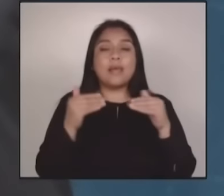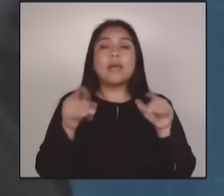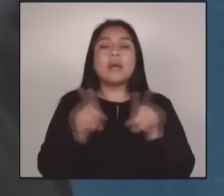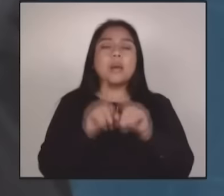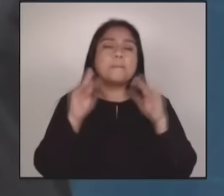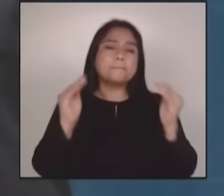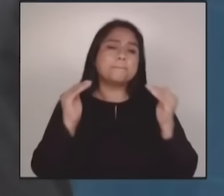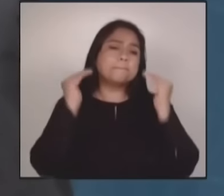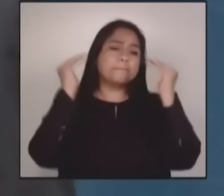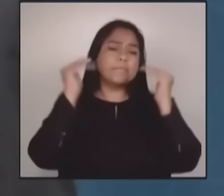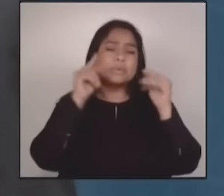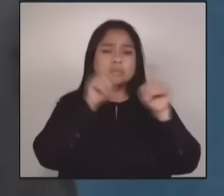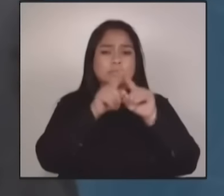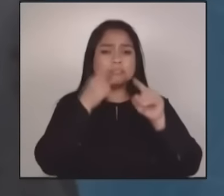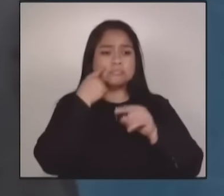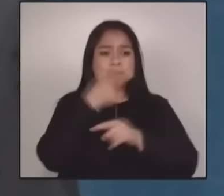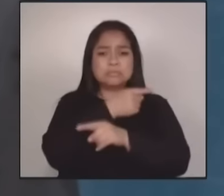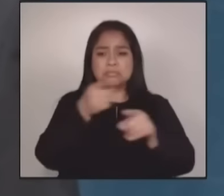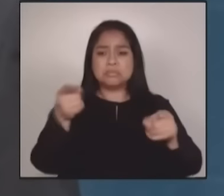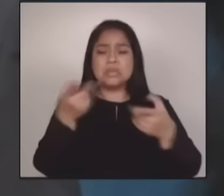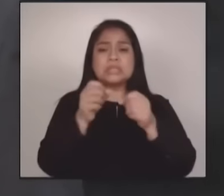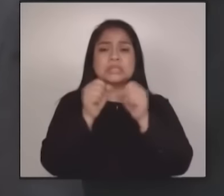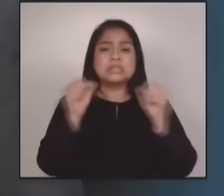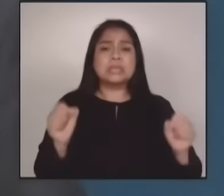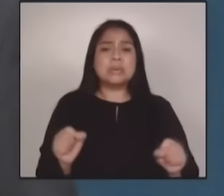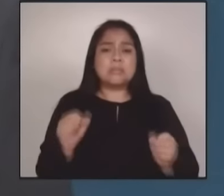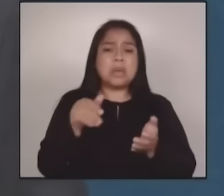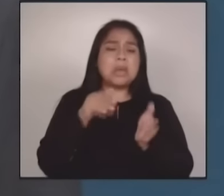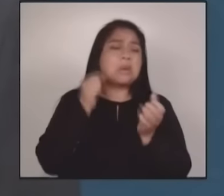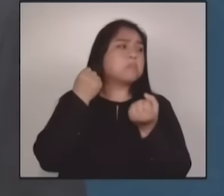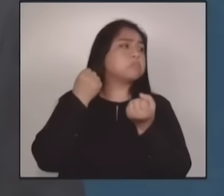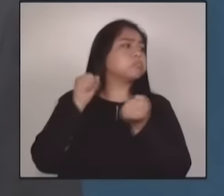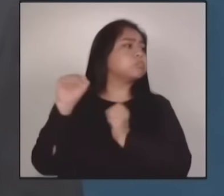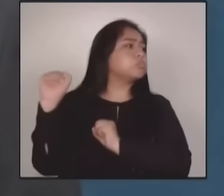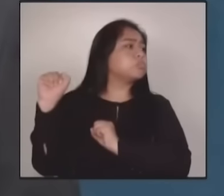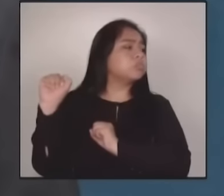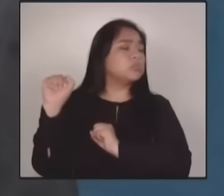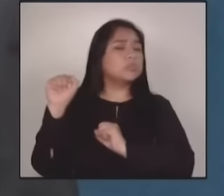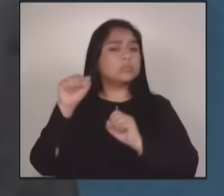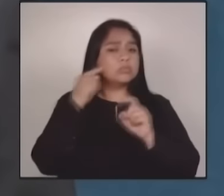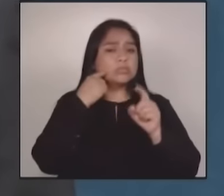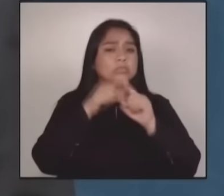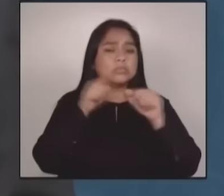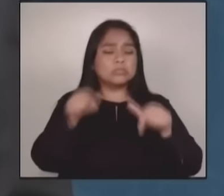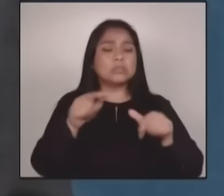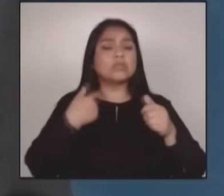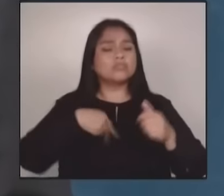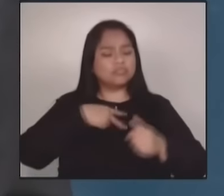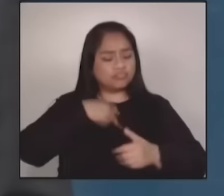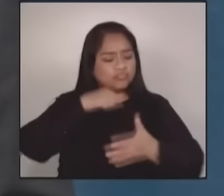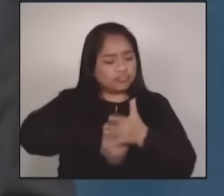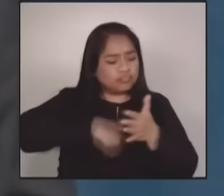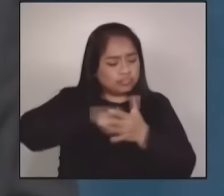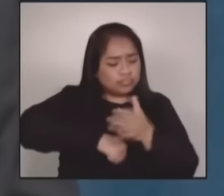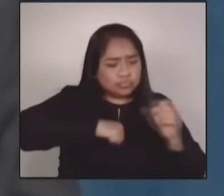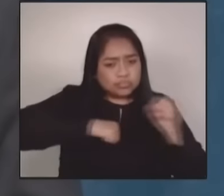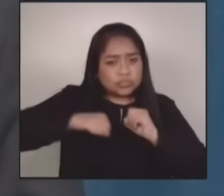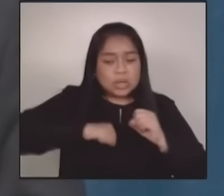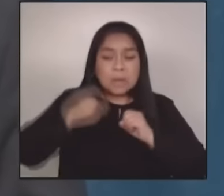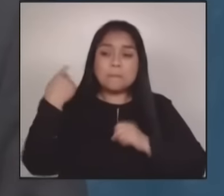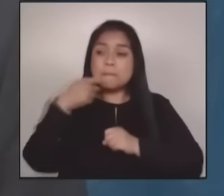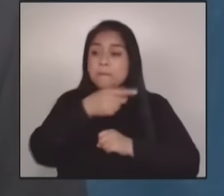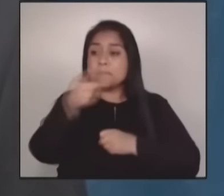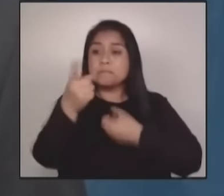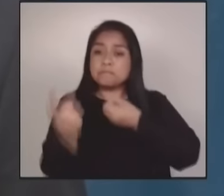que hasta ahora ha sido sistemáticamente ignorada. Nos esforzaremos por hacerlos partícipes